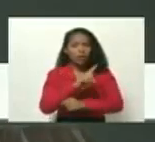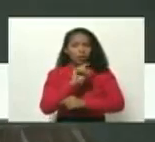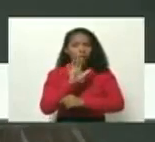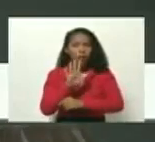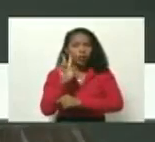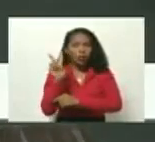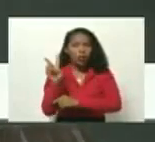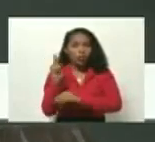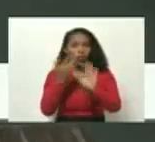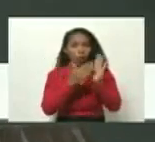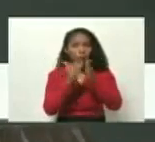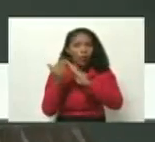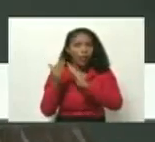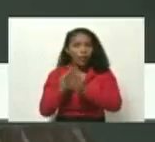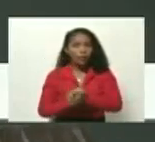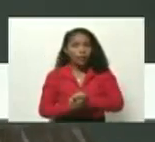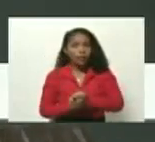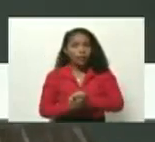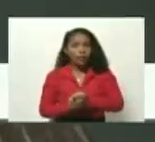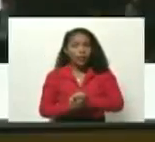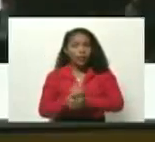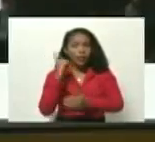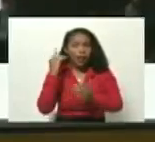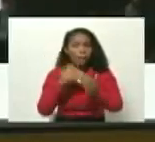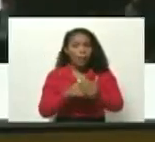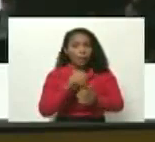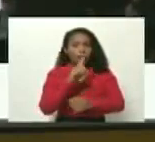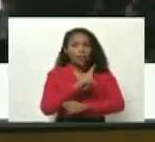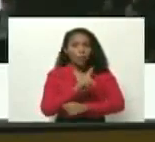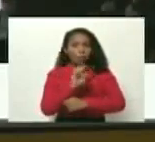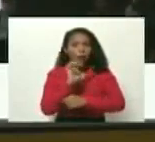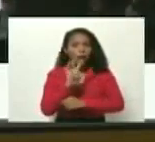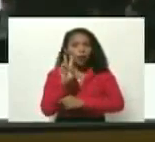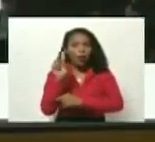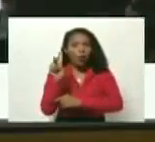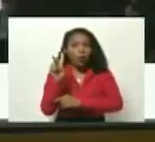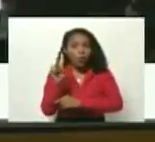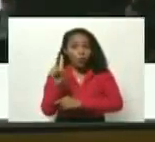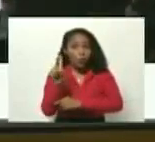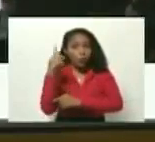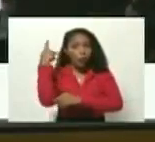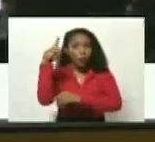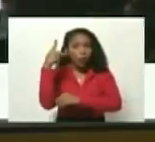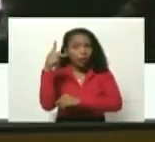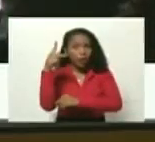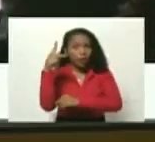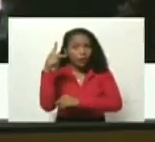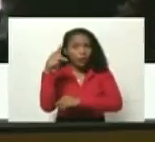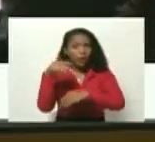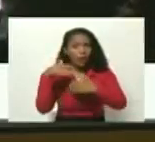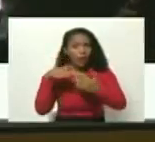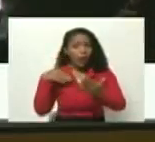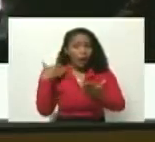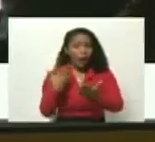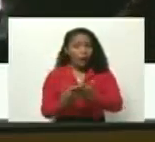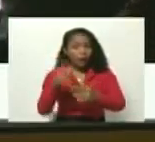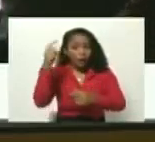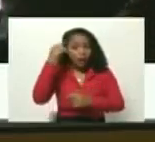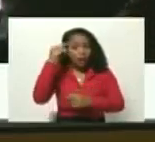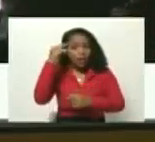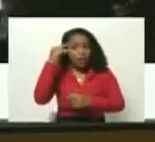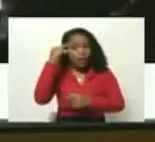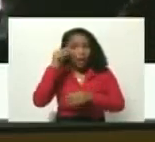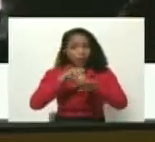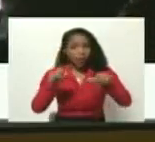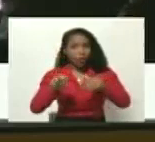38.152 comunidades y de las 1.141 parroquias que para la fecha integraban el